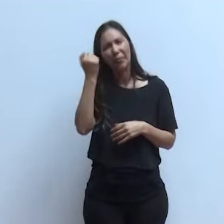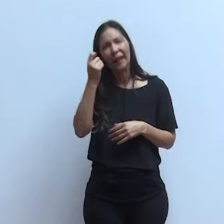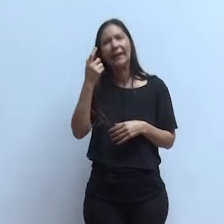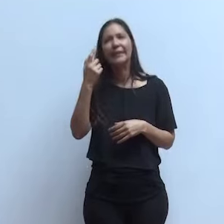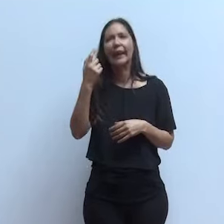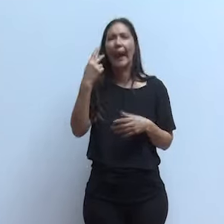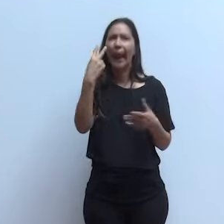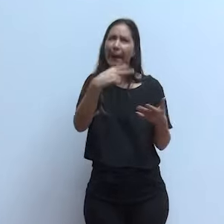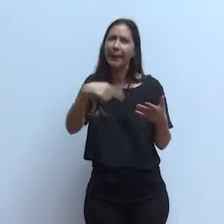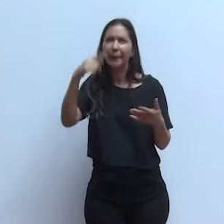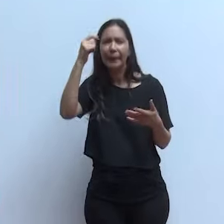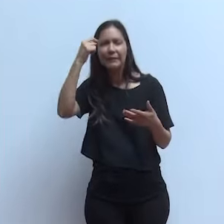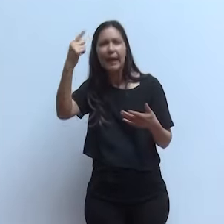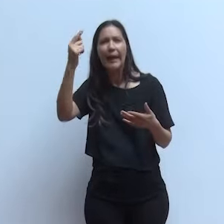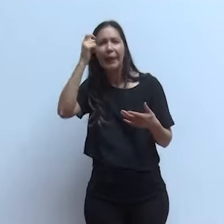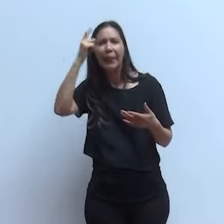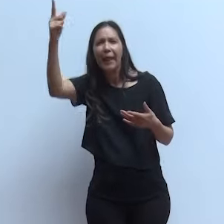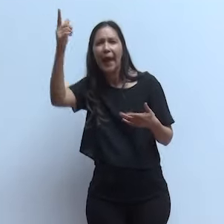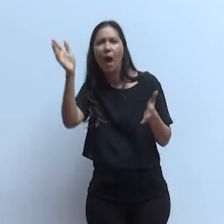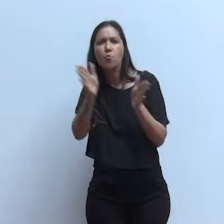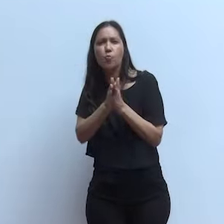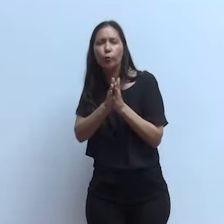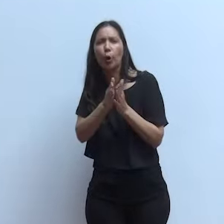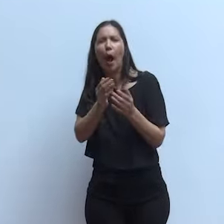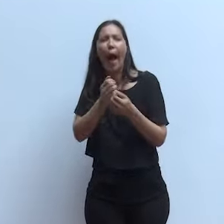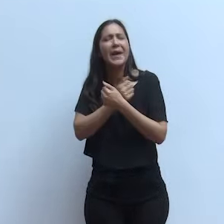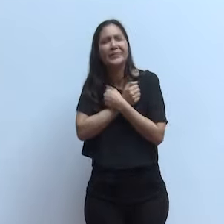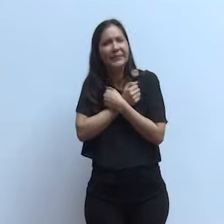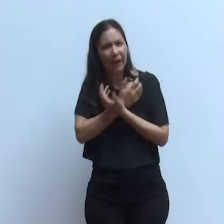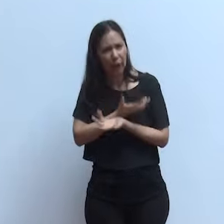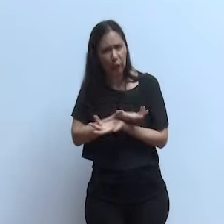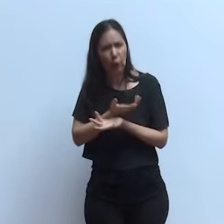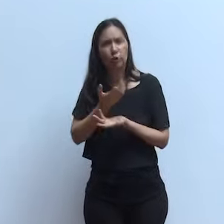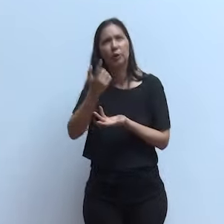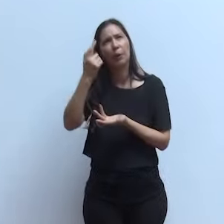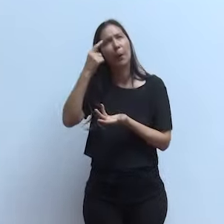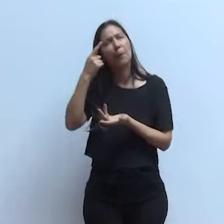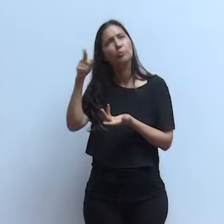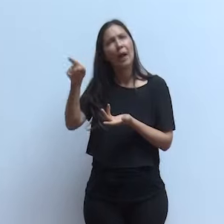eh esc Me parece cuando uno cuando reponemos las pasiones